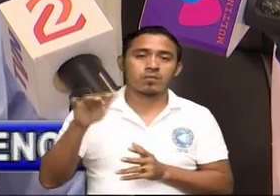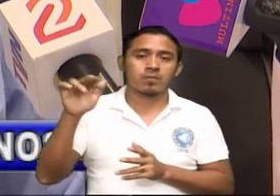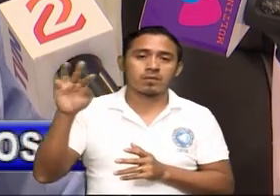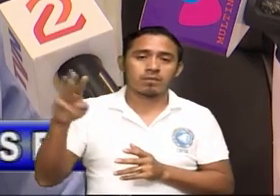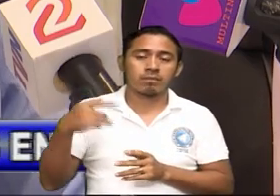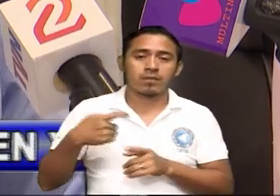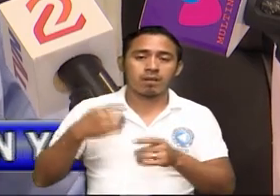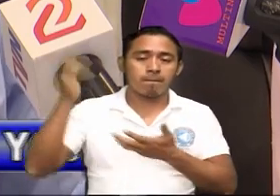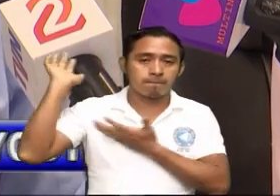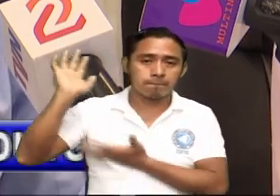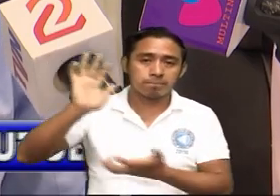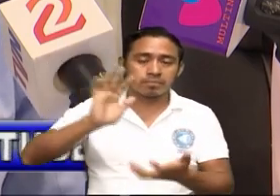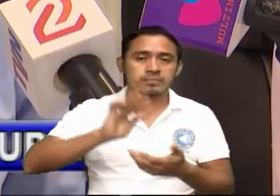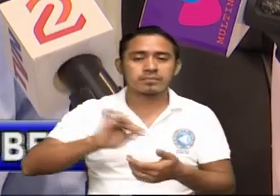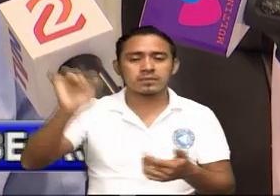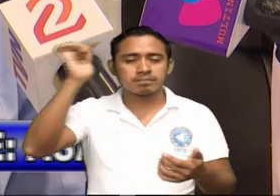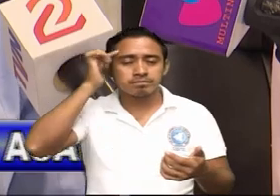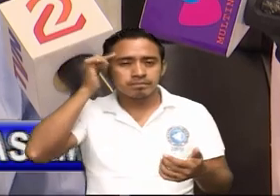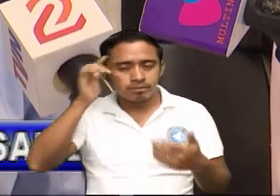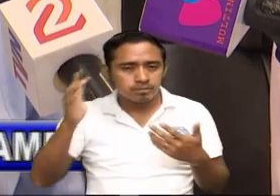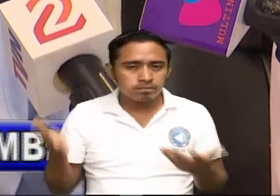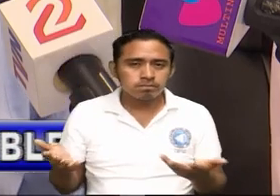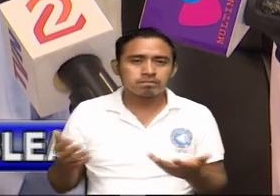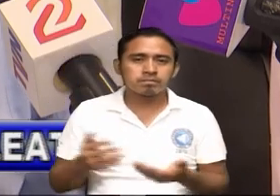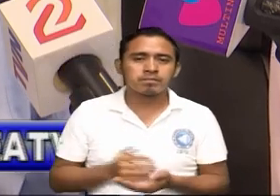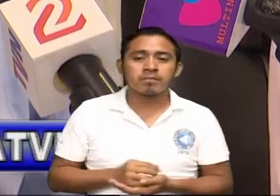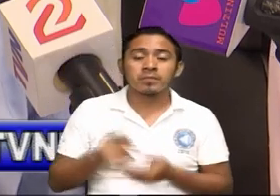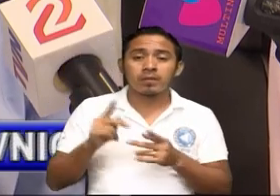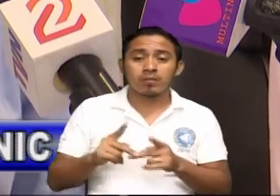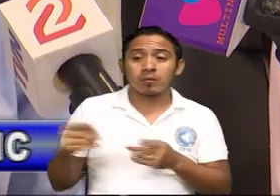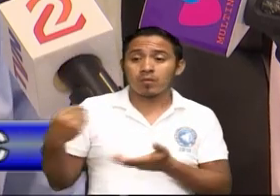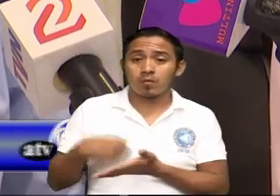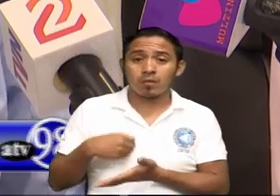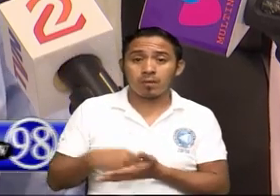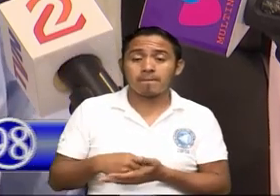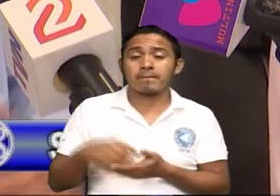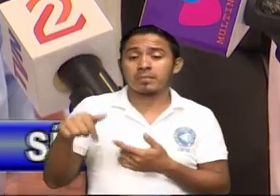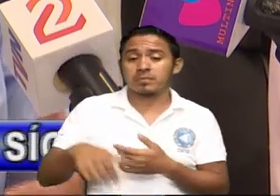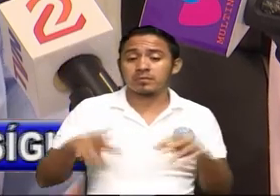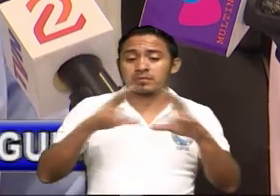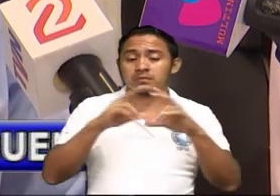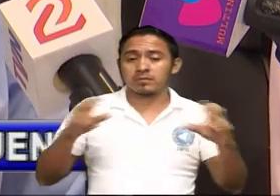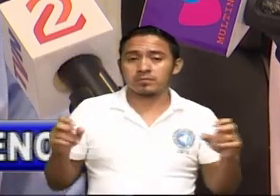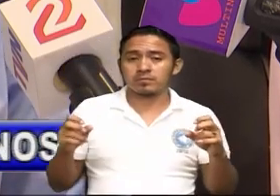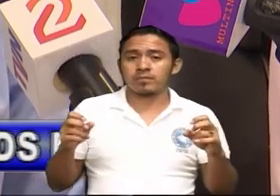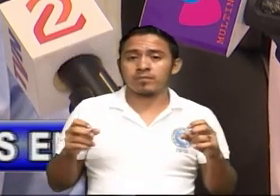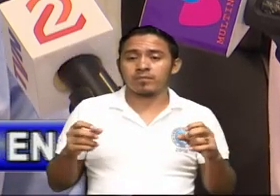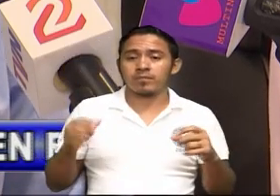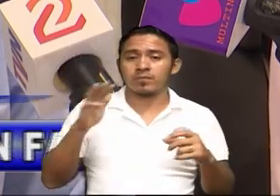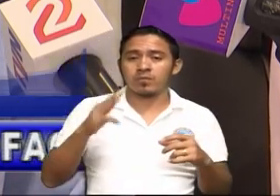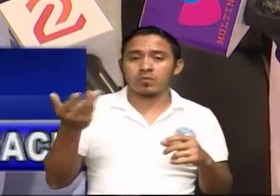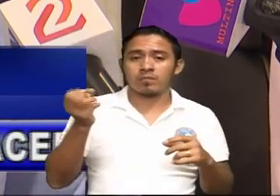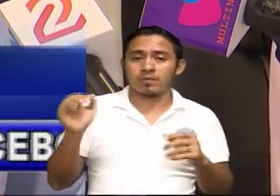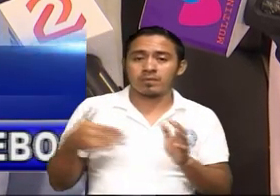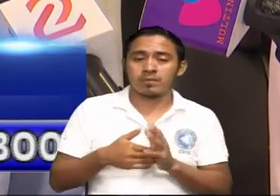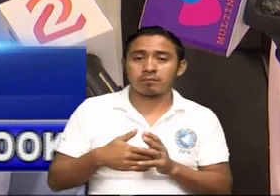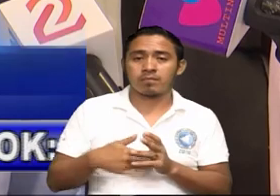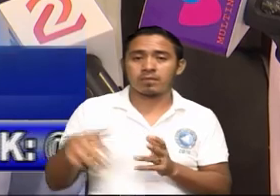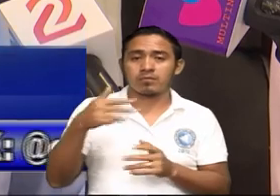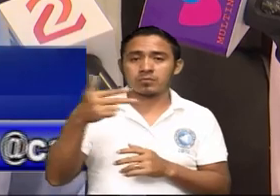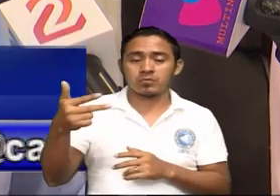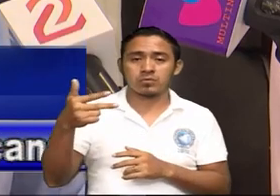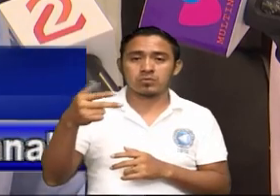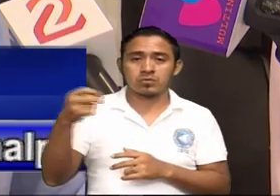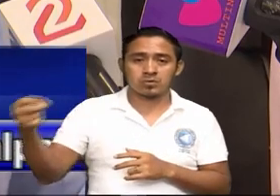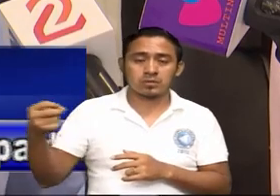144.053 quintales. Si consideramos que el consumo aparente nacional estimado es de 90.800